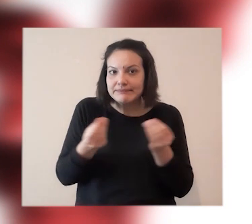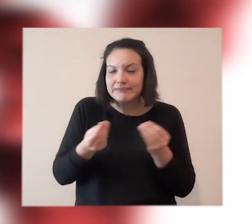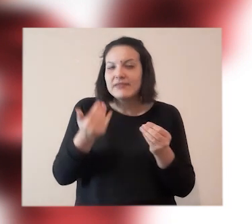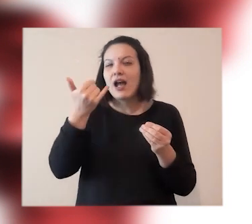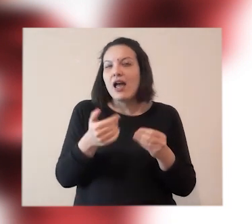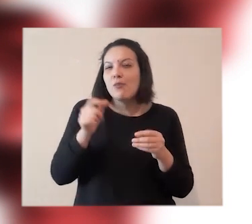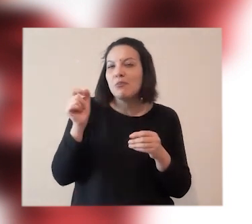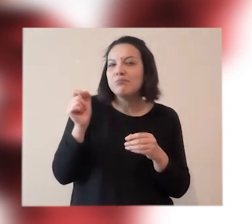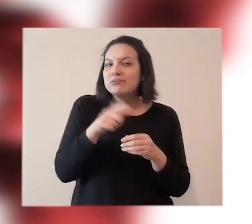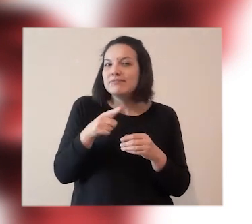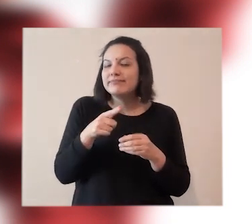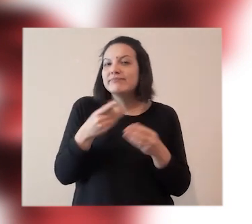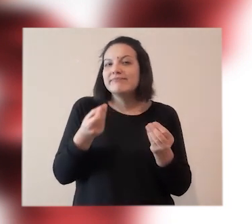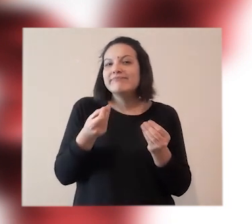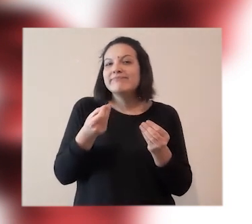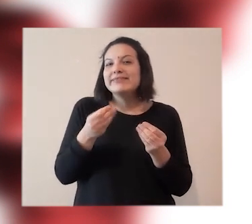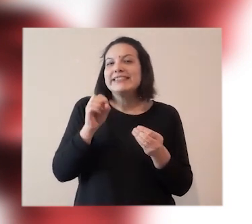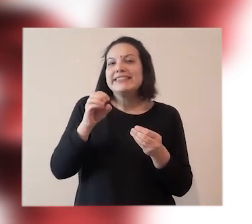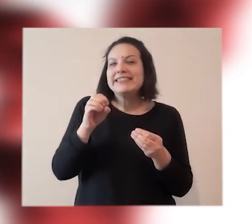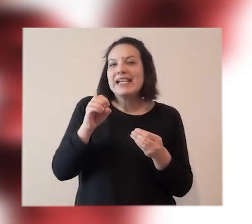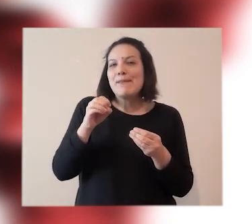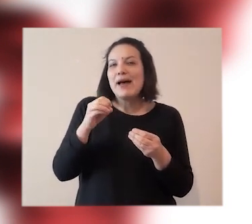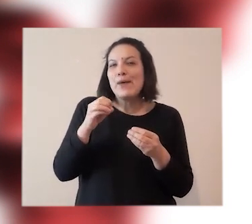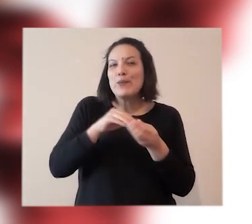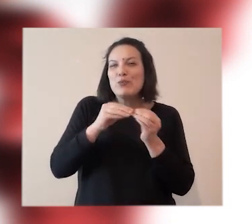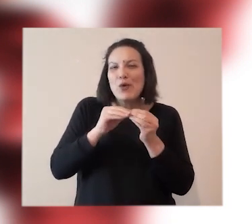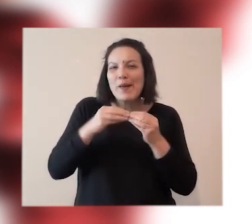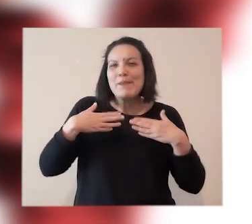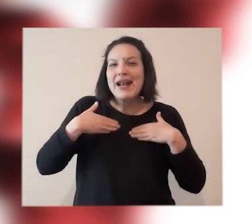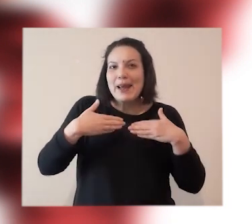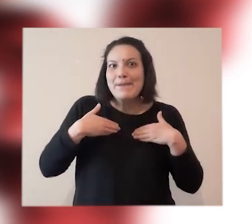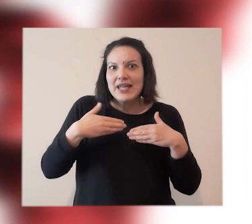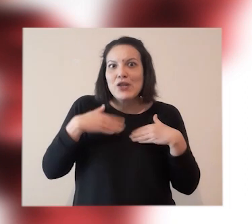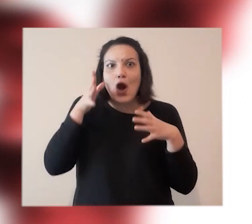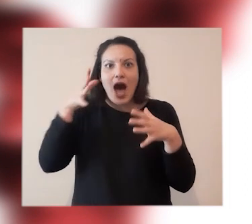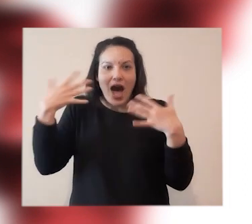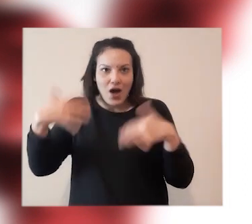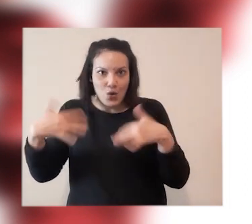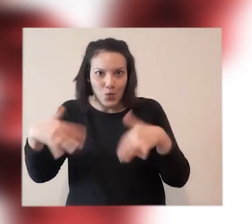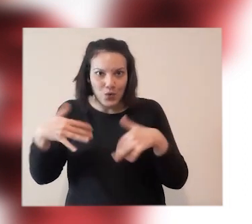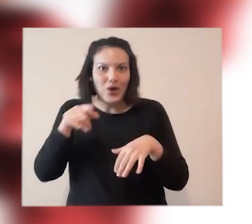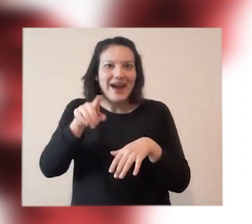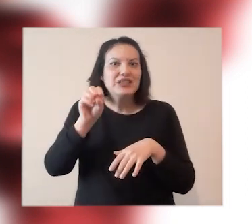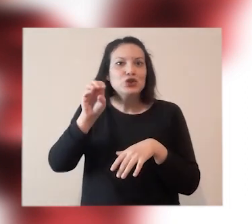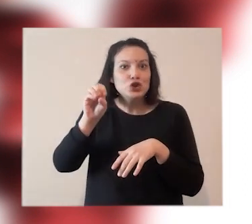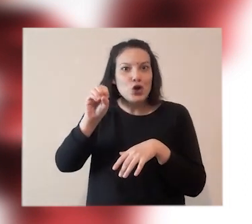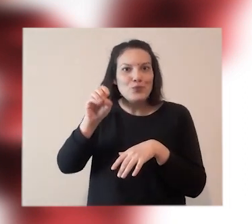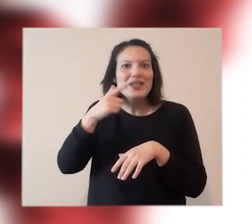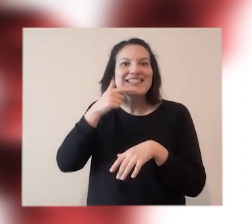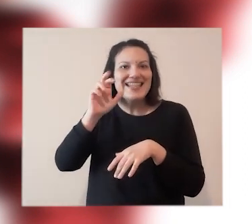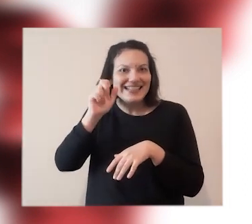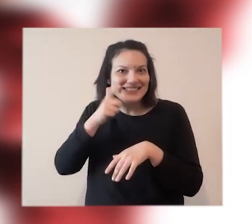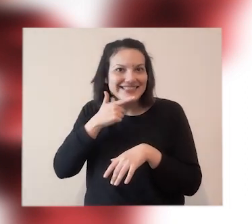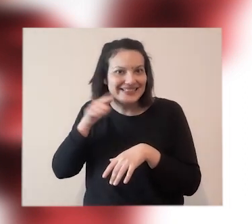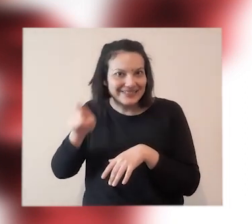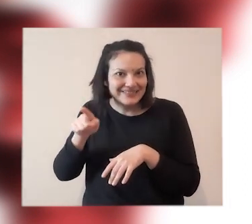estas características de provocar el denominado síndrome respiratorio agudo severo. Y de ahí viene la denominación de SARS, ¿sí? Como